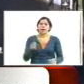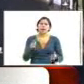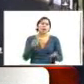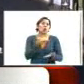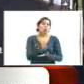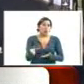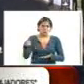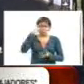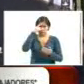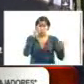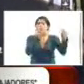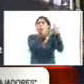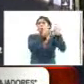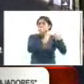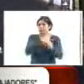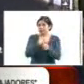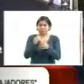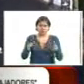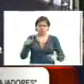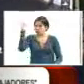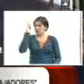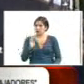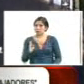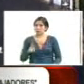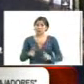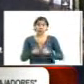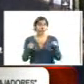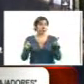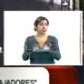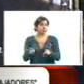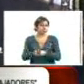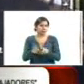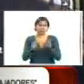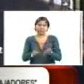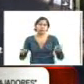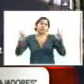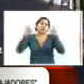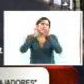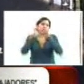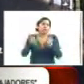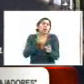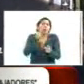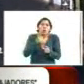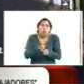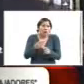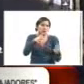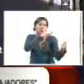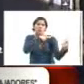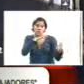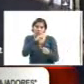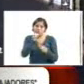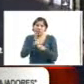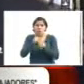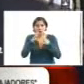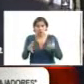en contra de los trabajadores. Pero también tiene que ver racionalidad de los trabajadores con la